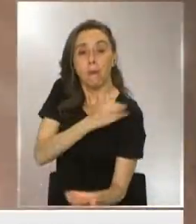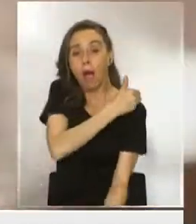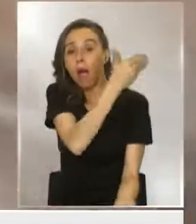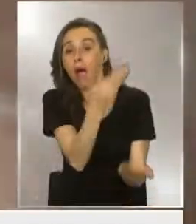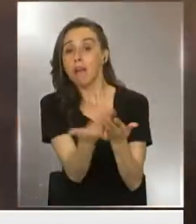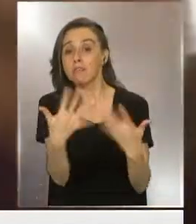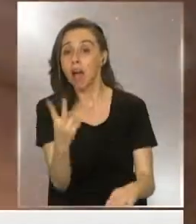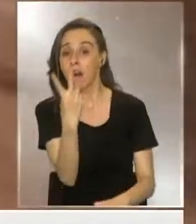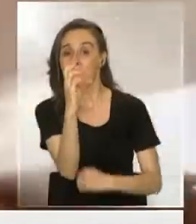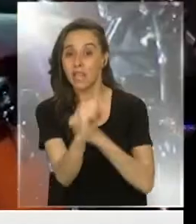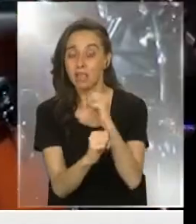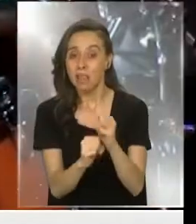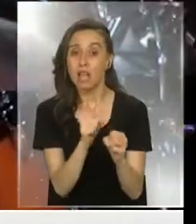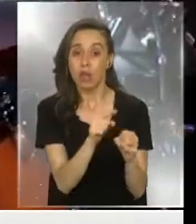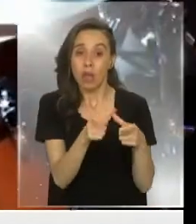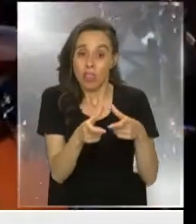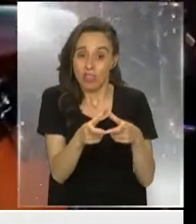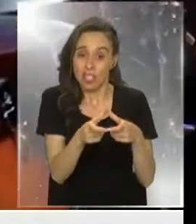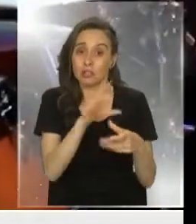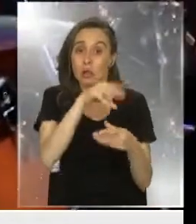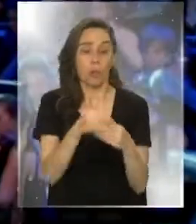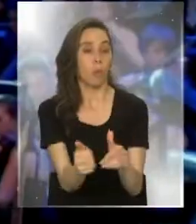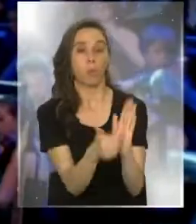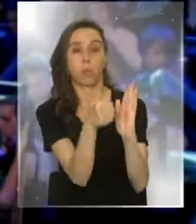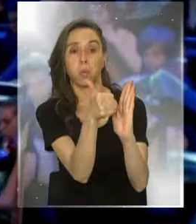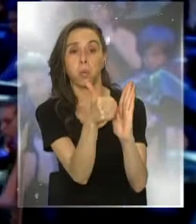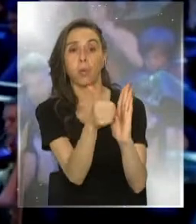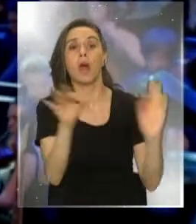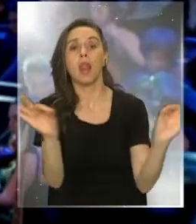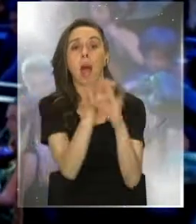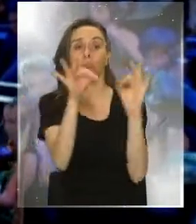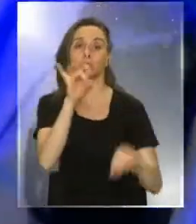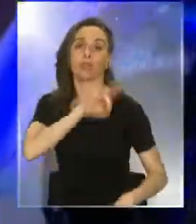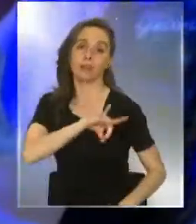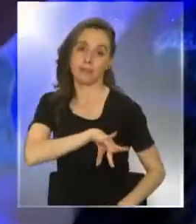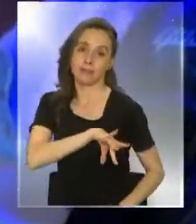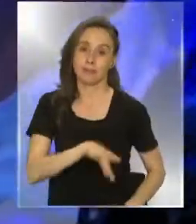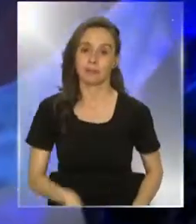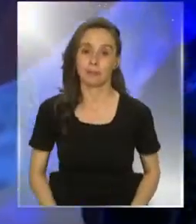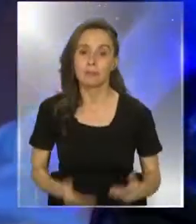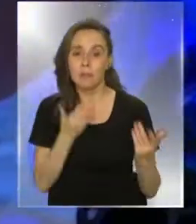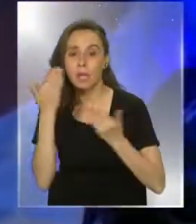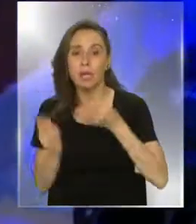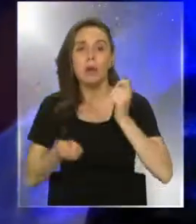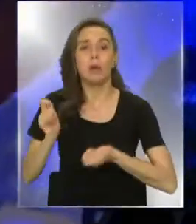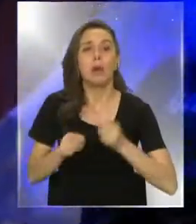años es uno de los discos más alabados de nuestra música.